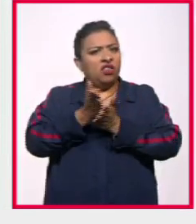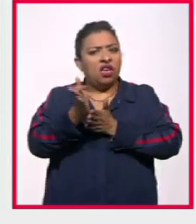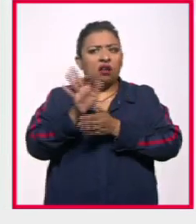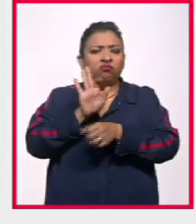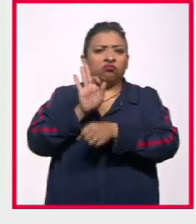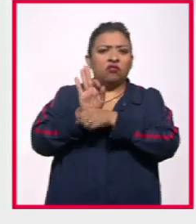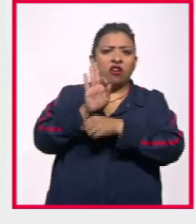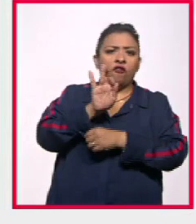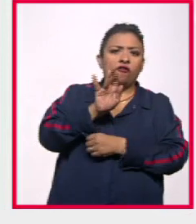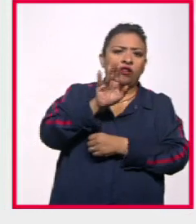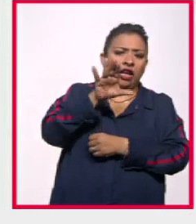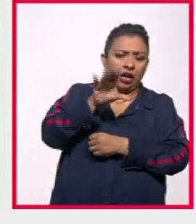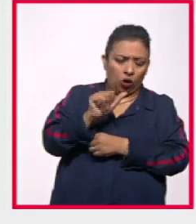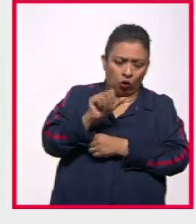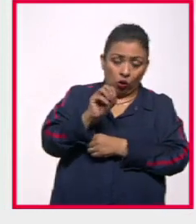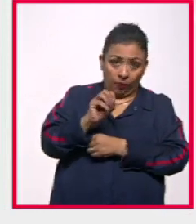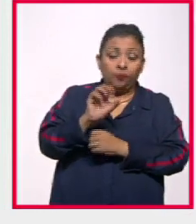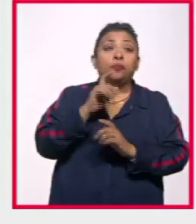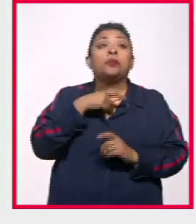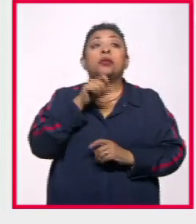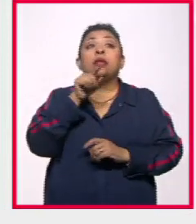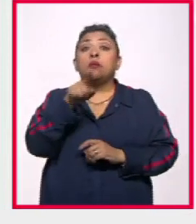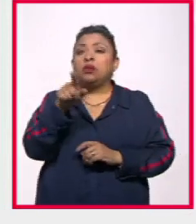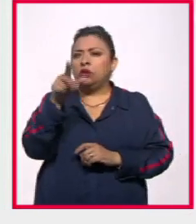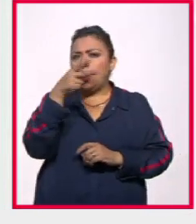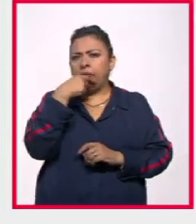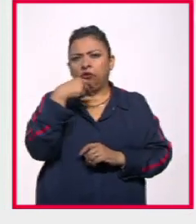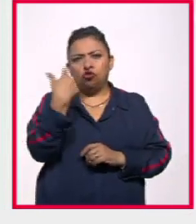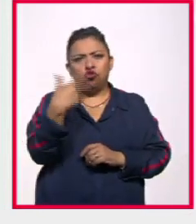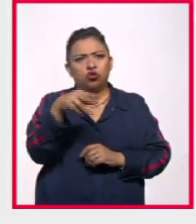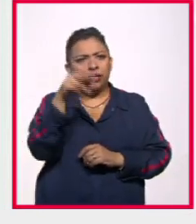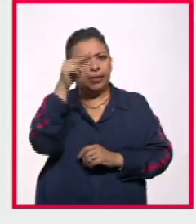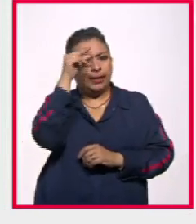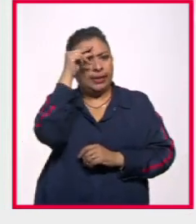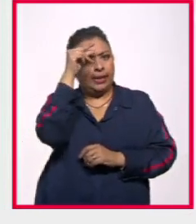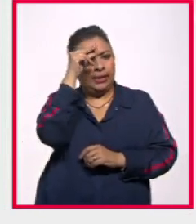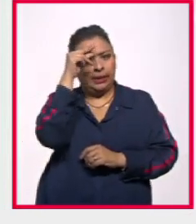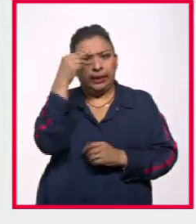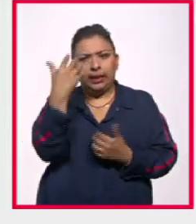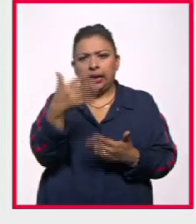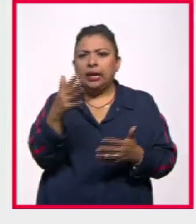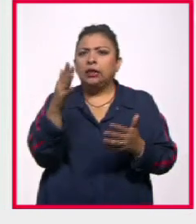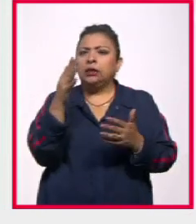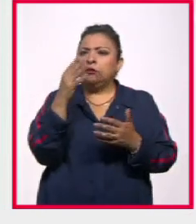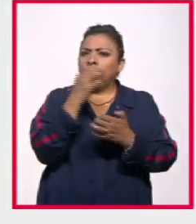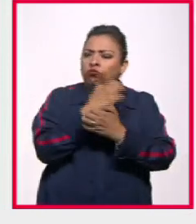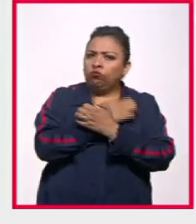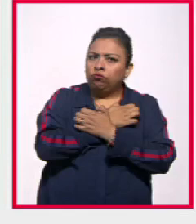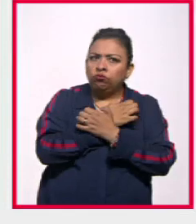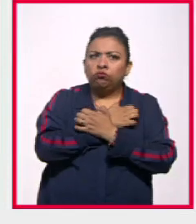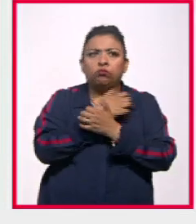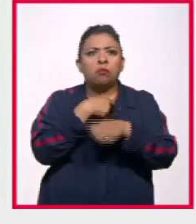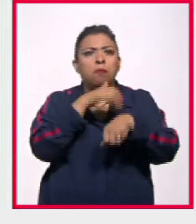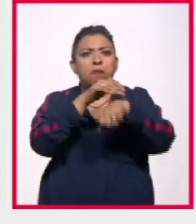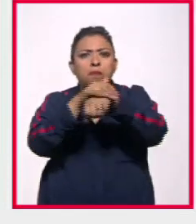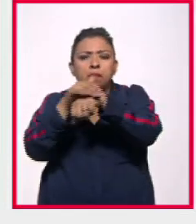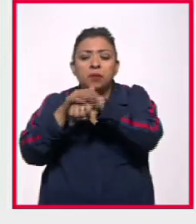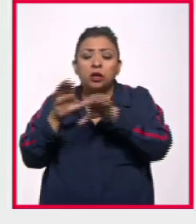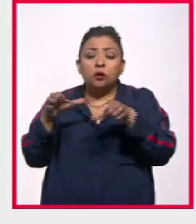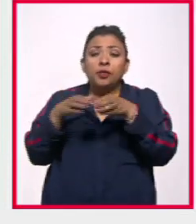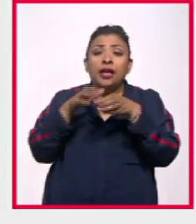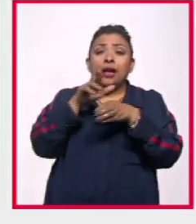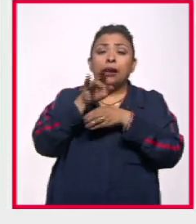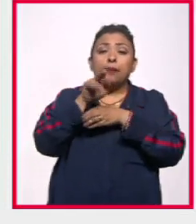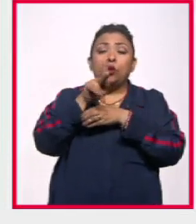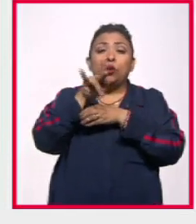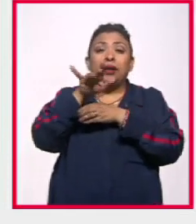Franco. Por otro lado, era muy inteligente y muy culto y tenía muchos amigos republicanos.